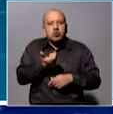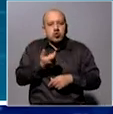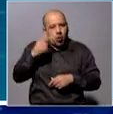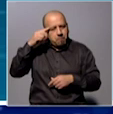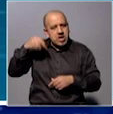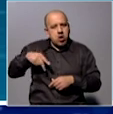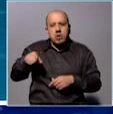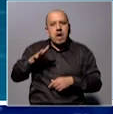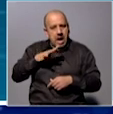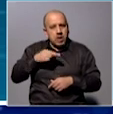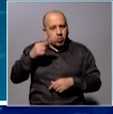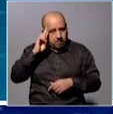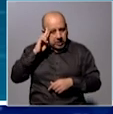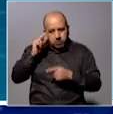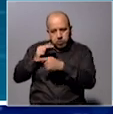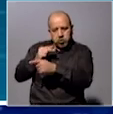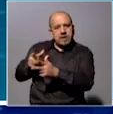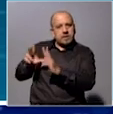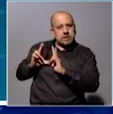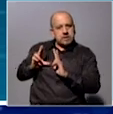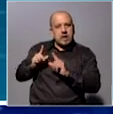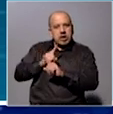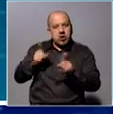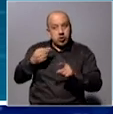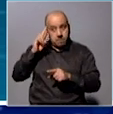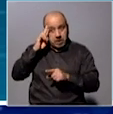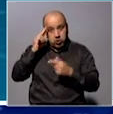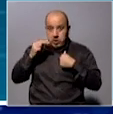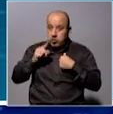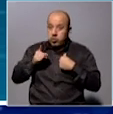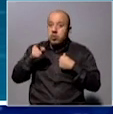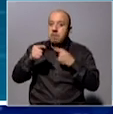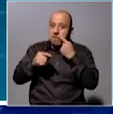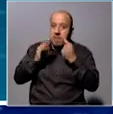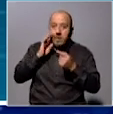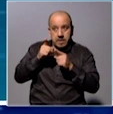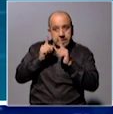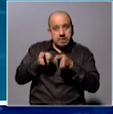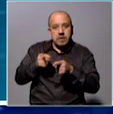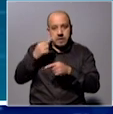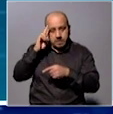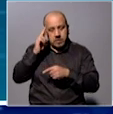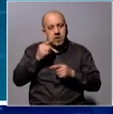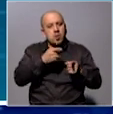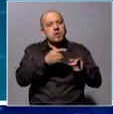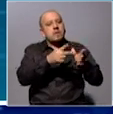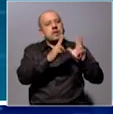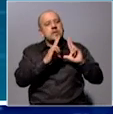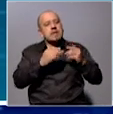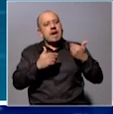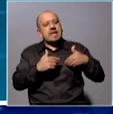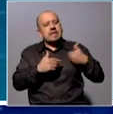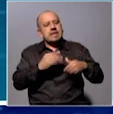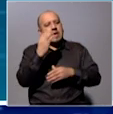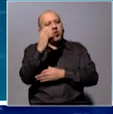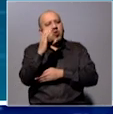y hay un respeto por esa voz. Y el respeto no es solo mío, es de los padres también. Recién usted mencionaba a Argentina y a